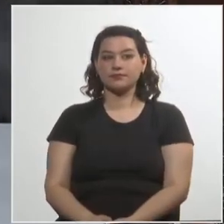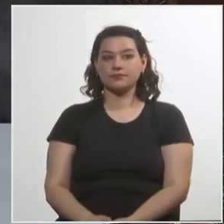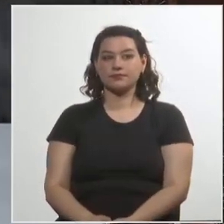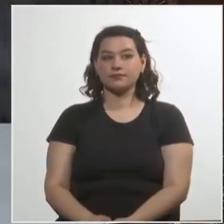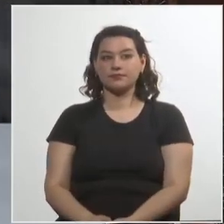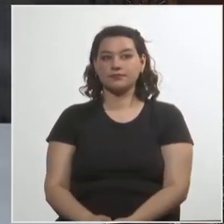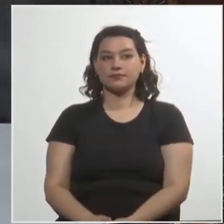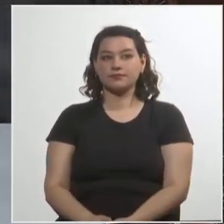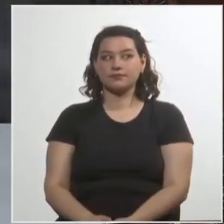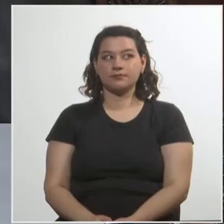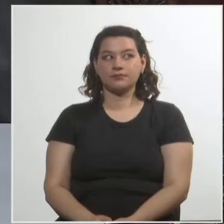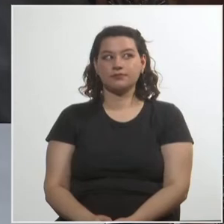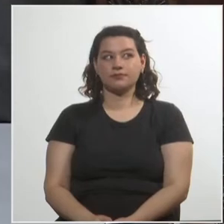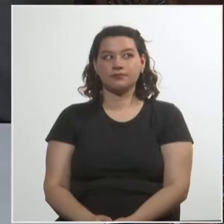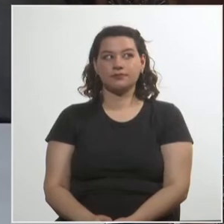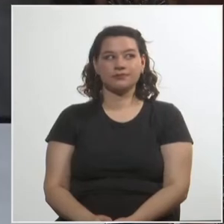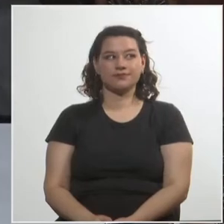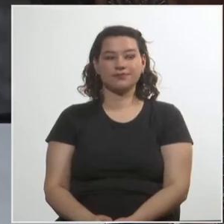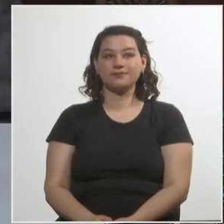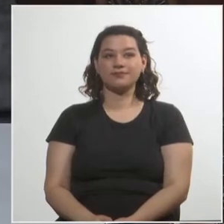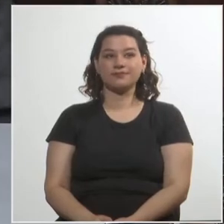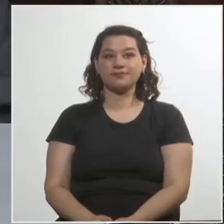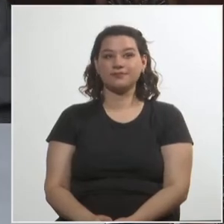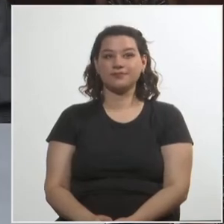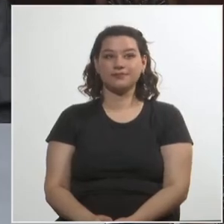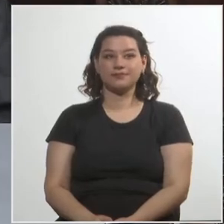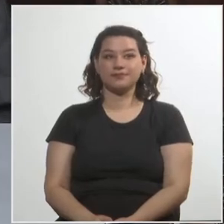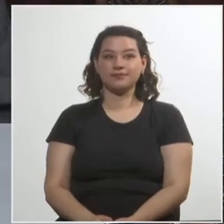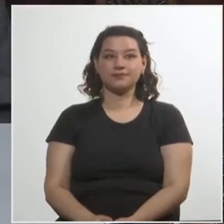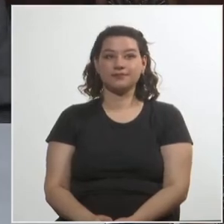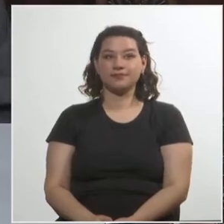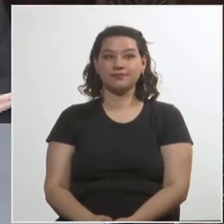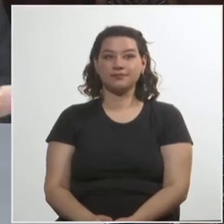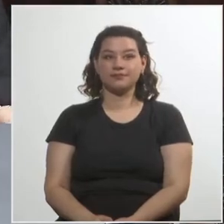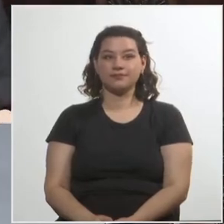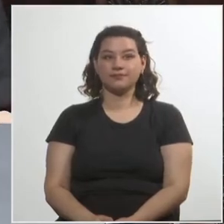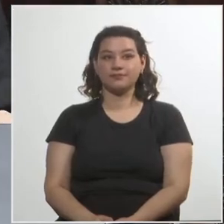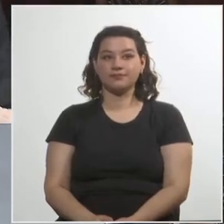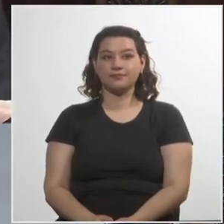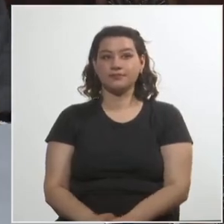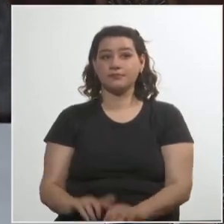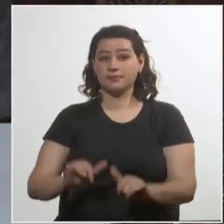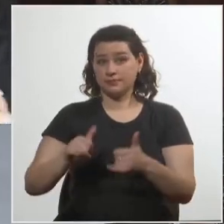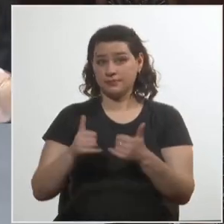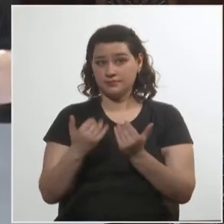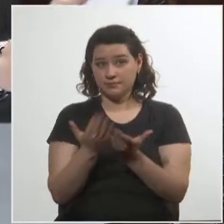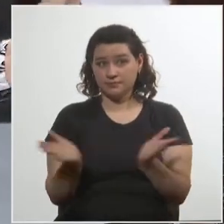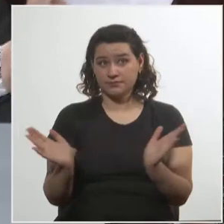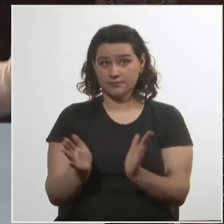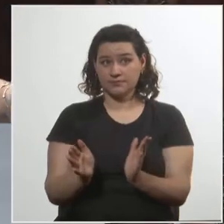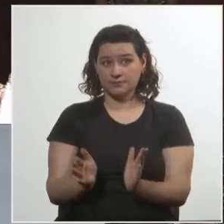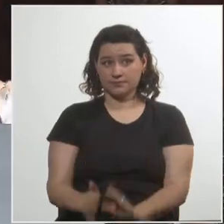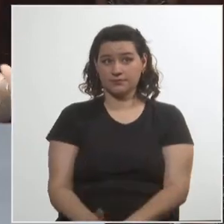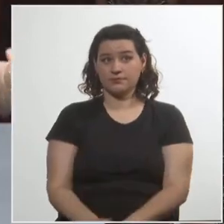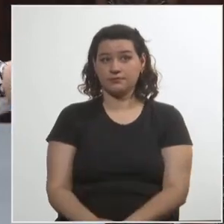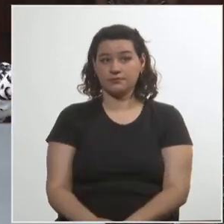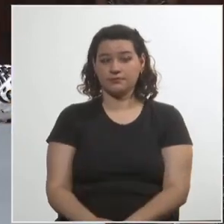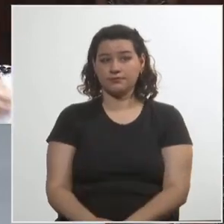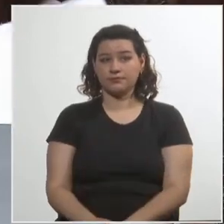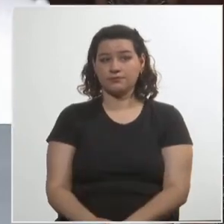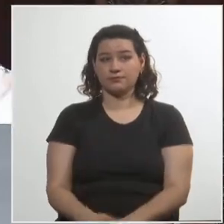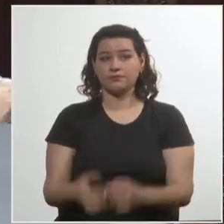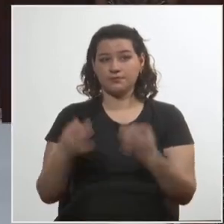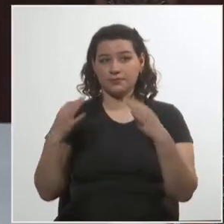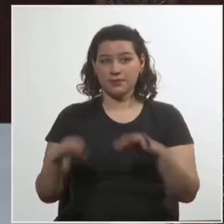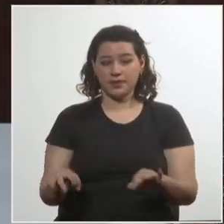vamos a dar cuenta las anteriores queda algo pendiente ya ingresamos bien